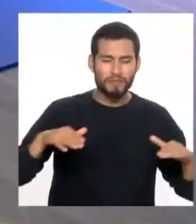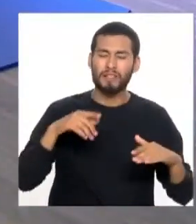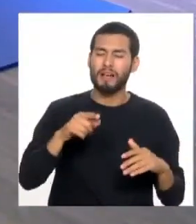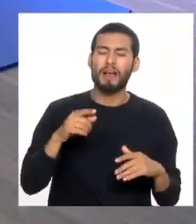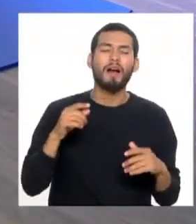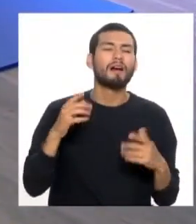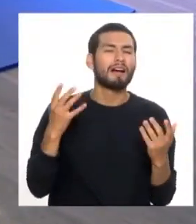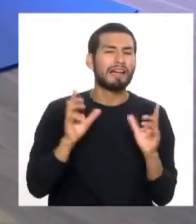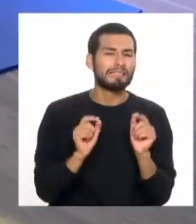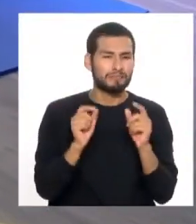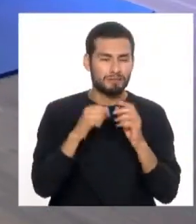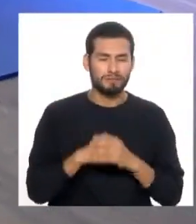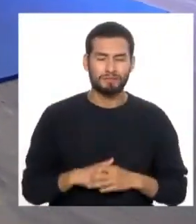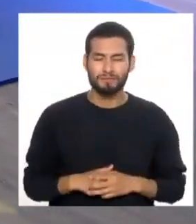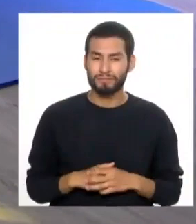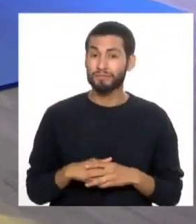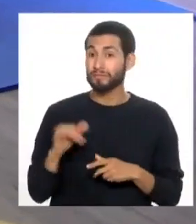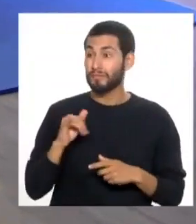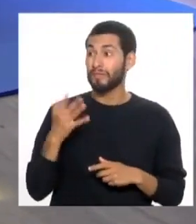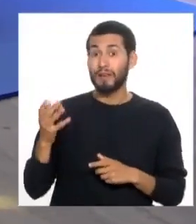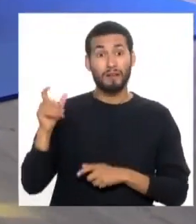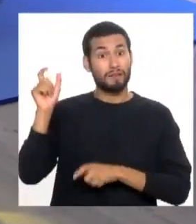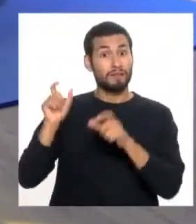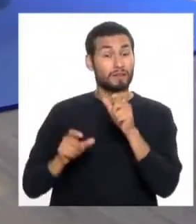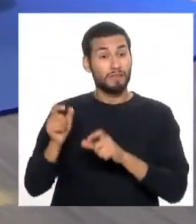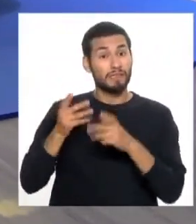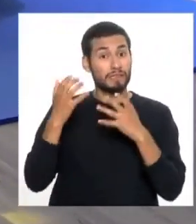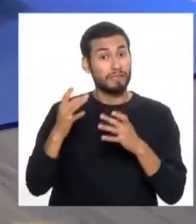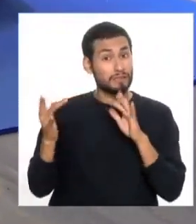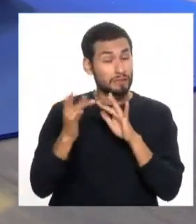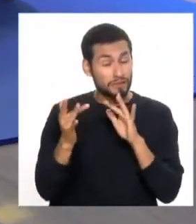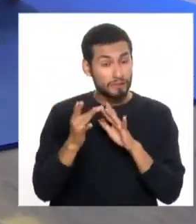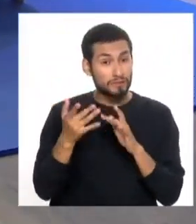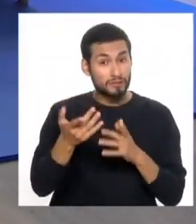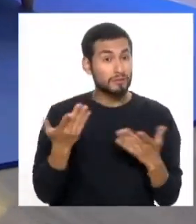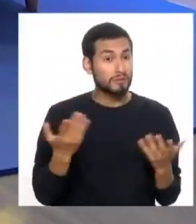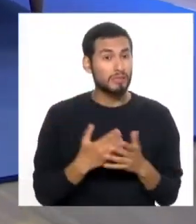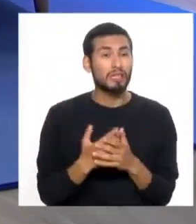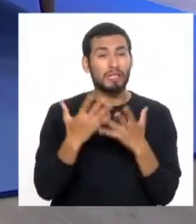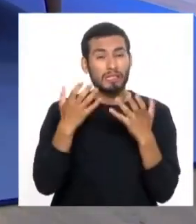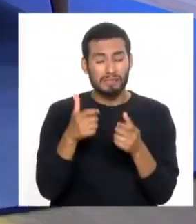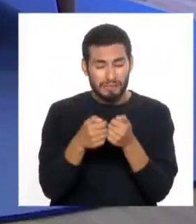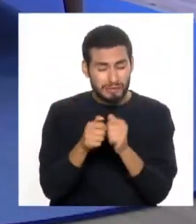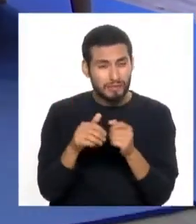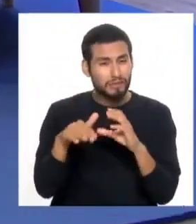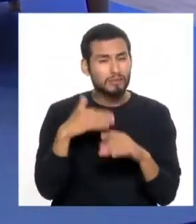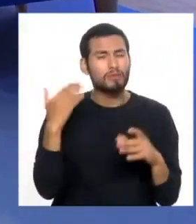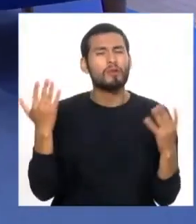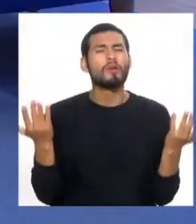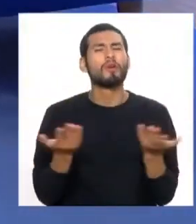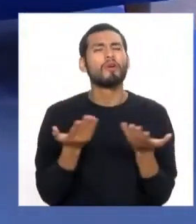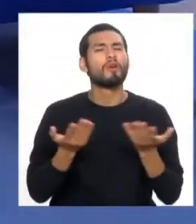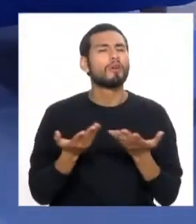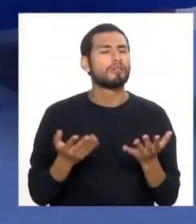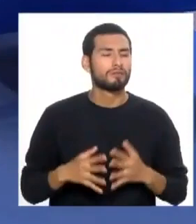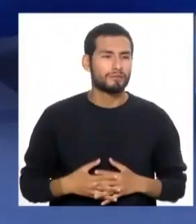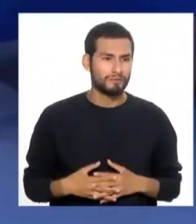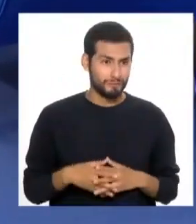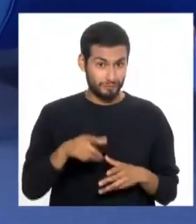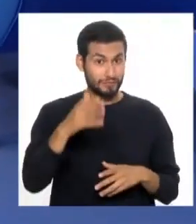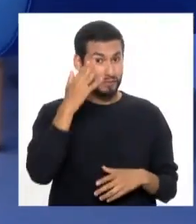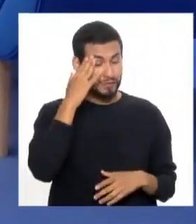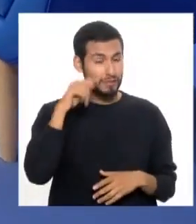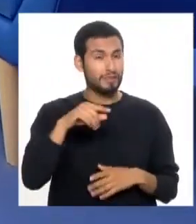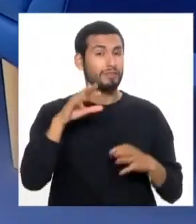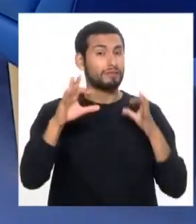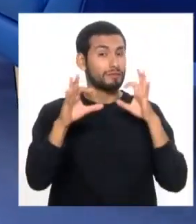Magia. Y además también, Fátima, si la gente se quiere contactar con nosotros, si nos quieren escribir, ¿a dónde lo deben hacer? Bueno, ya lo saben,